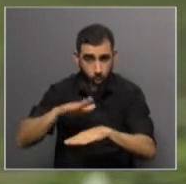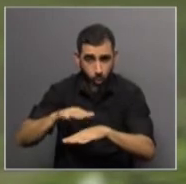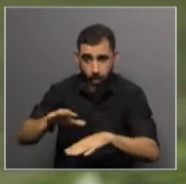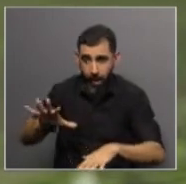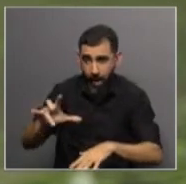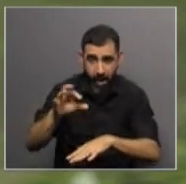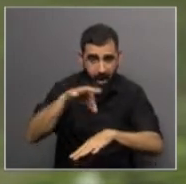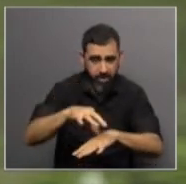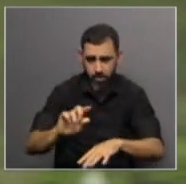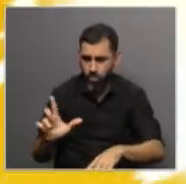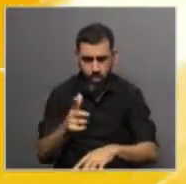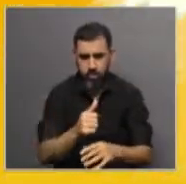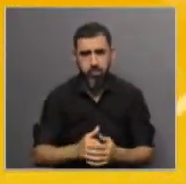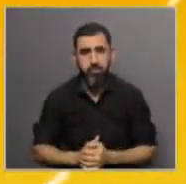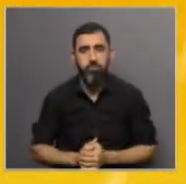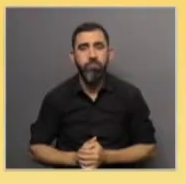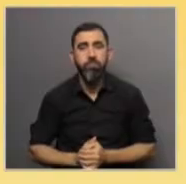por picaduras de arañas.